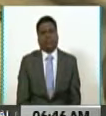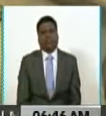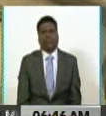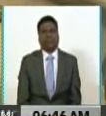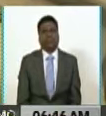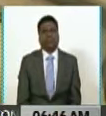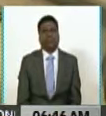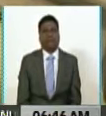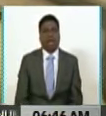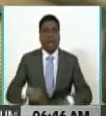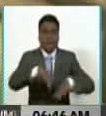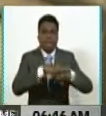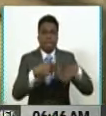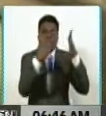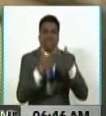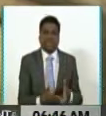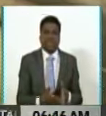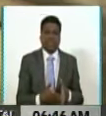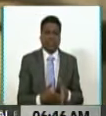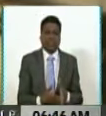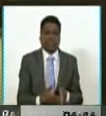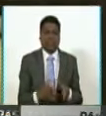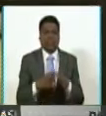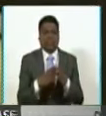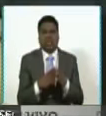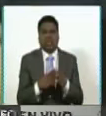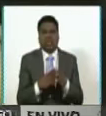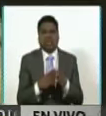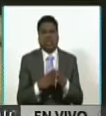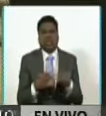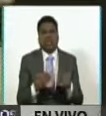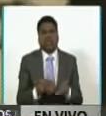ministro del Poder Popular para la Defensa y comandante estratégico operacional.